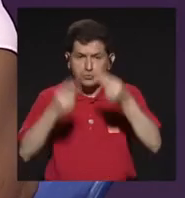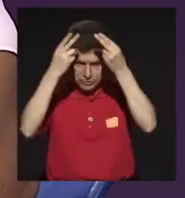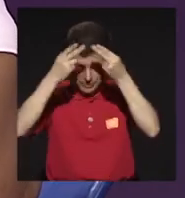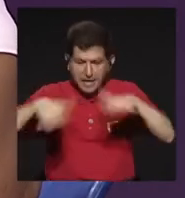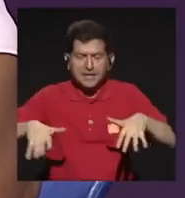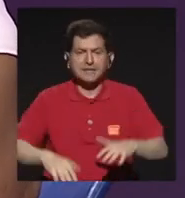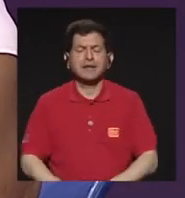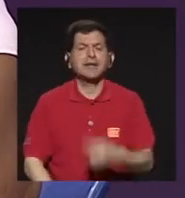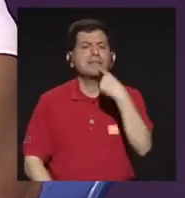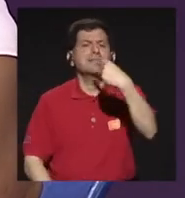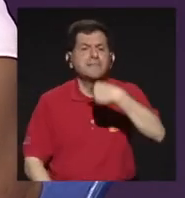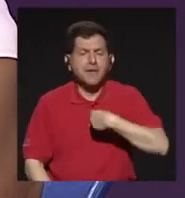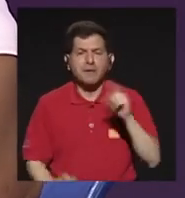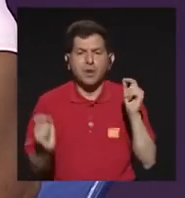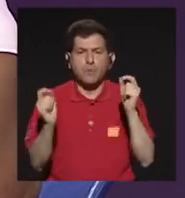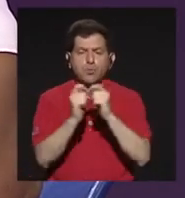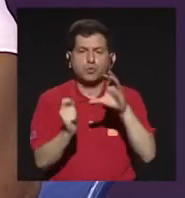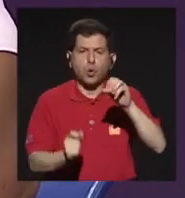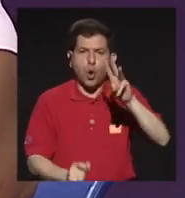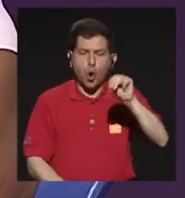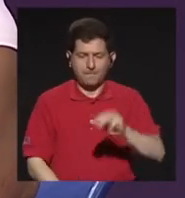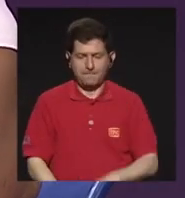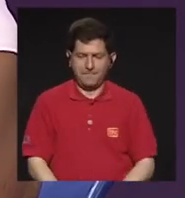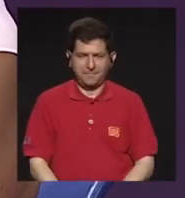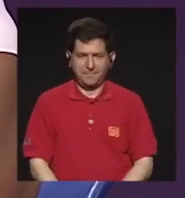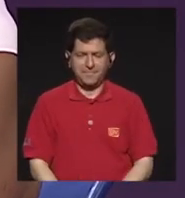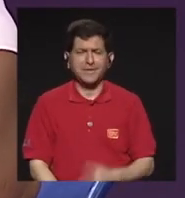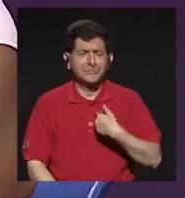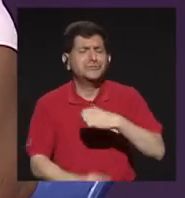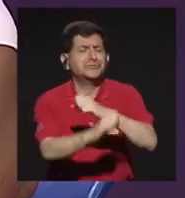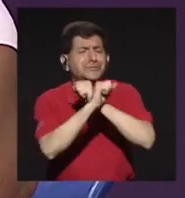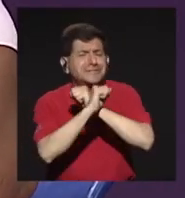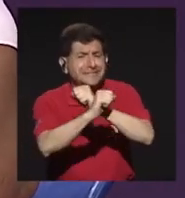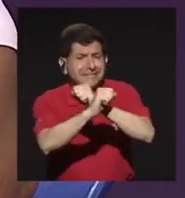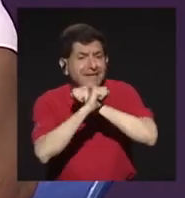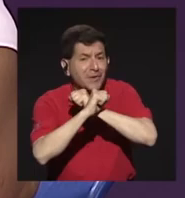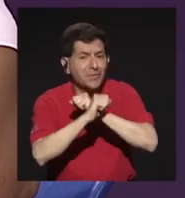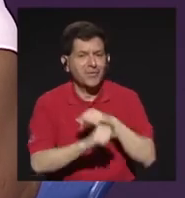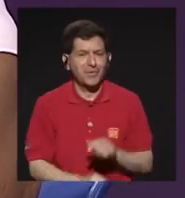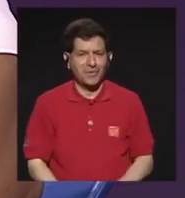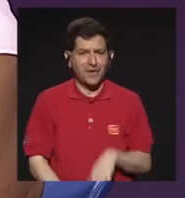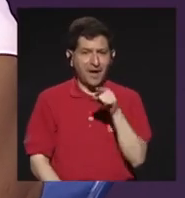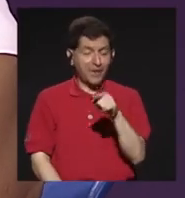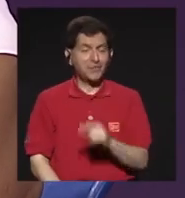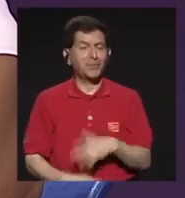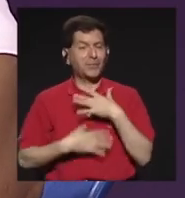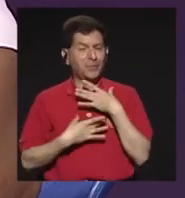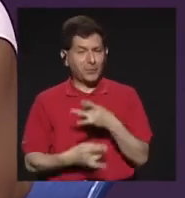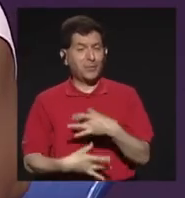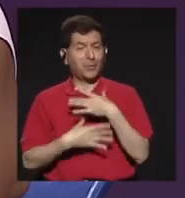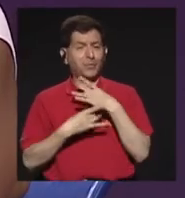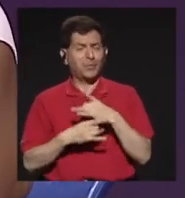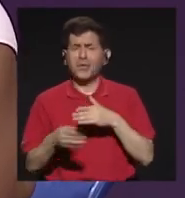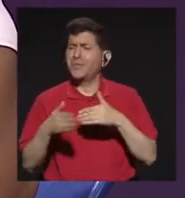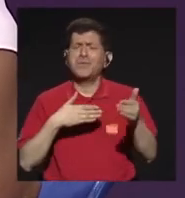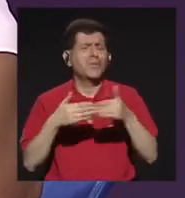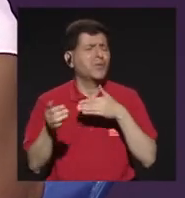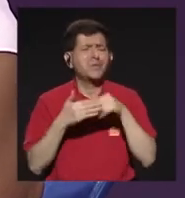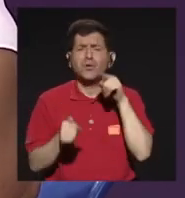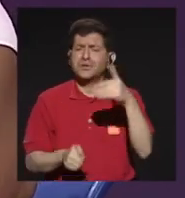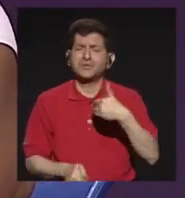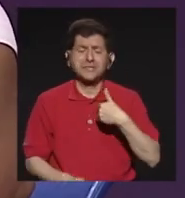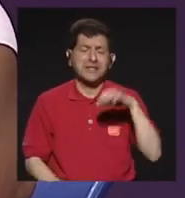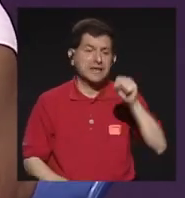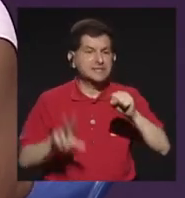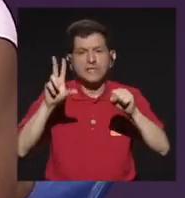internet decímeloami.com. Le garantizo que le va a resultar sumamente interesante, no importa si usted tiene